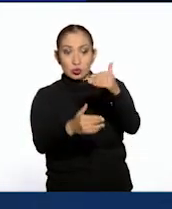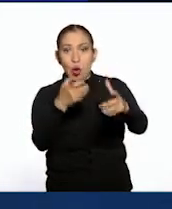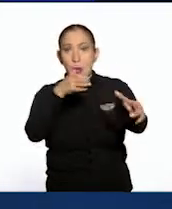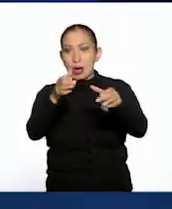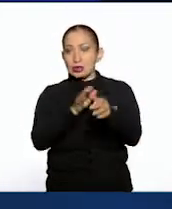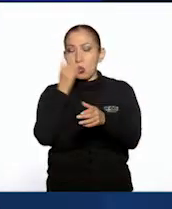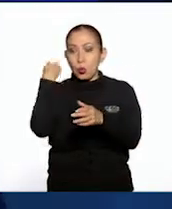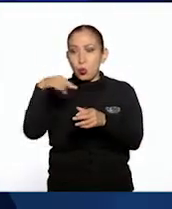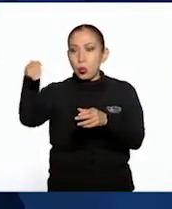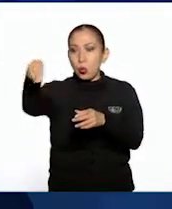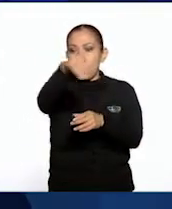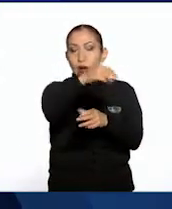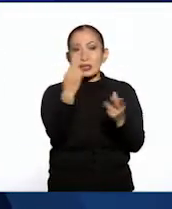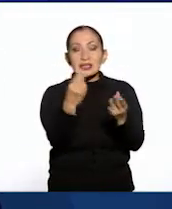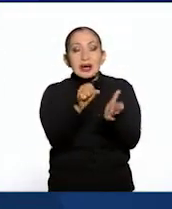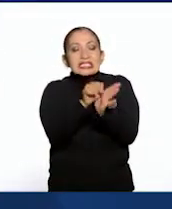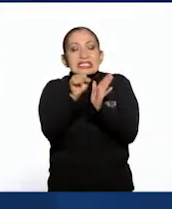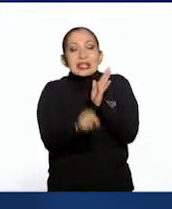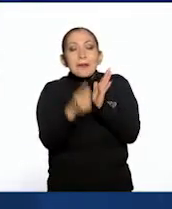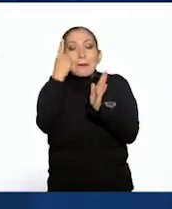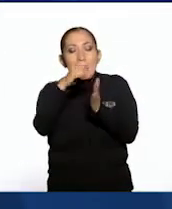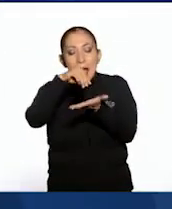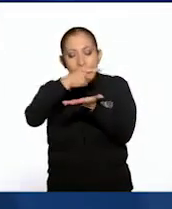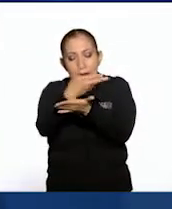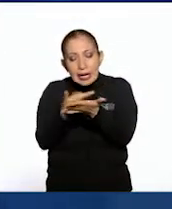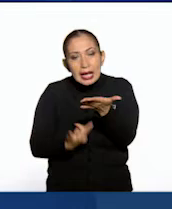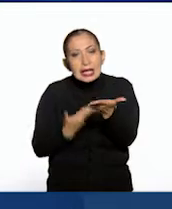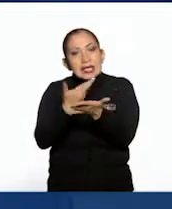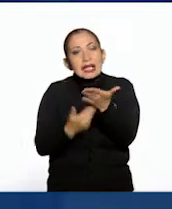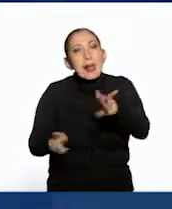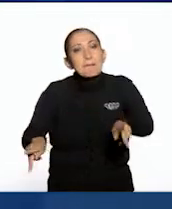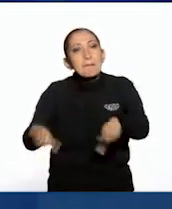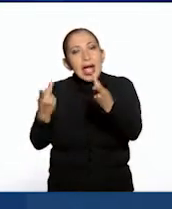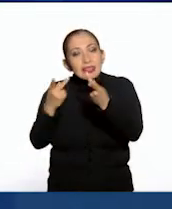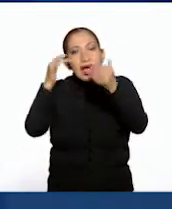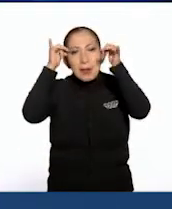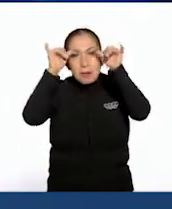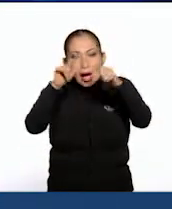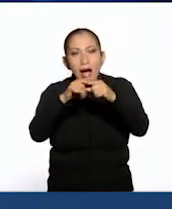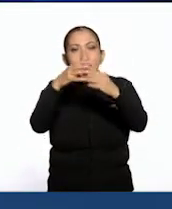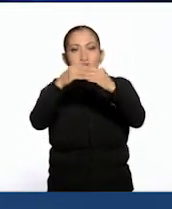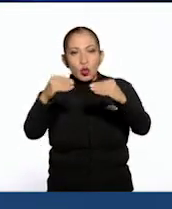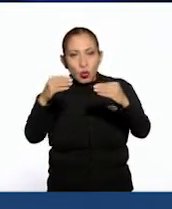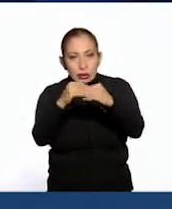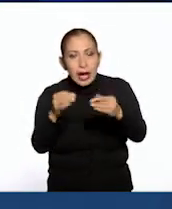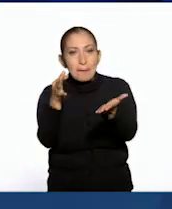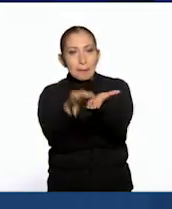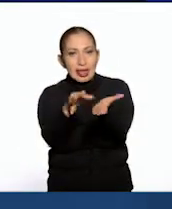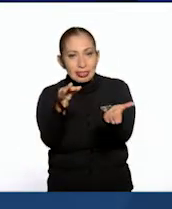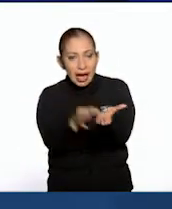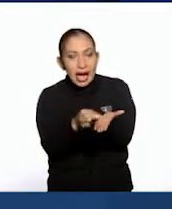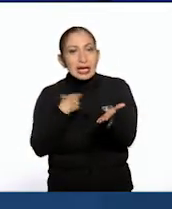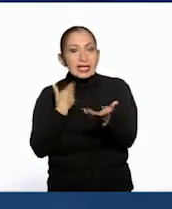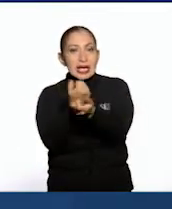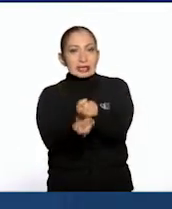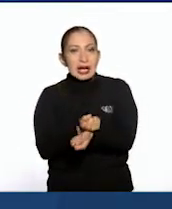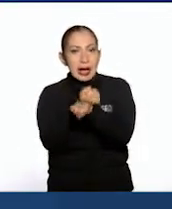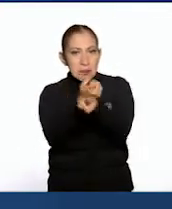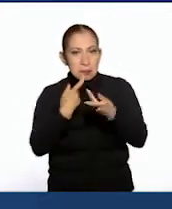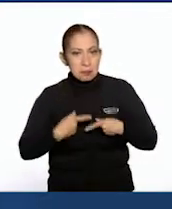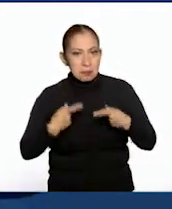comercial, necesitaban un sistema para registrar sus ventas de ganado, frutas, metales y